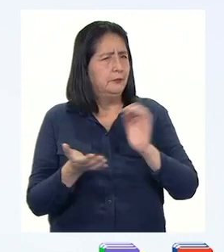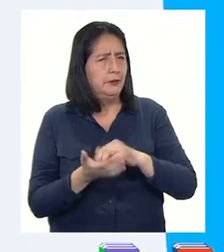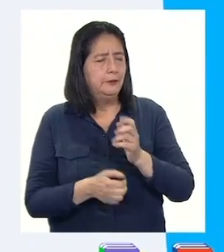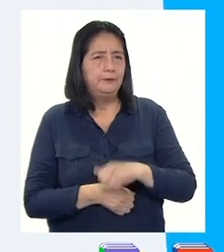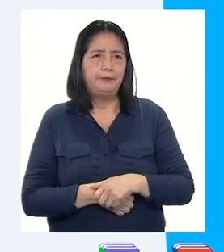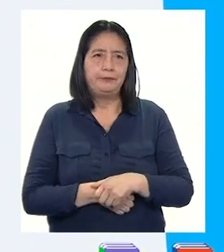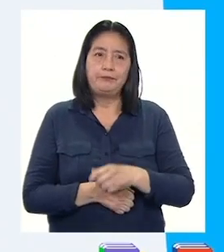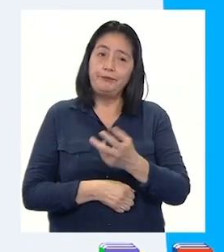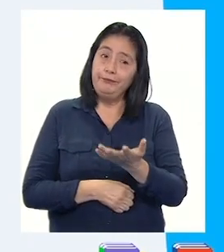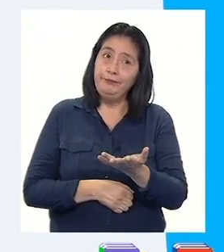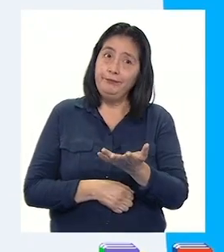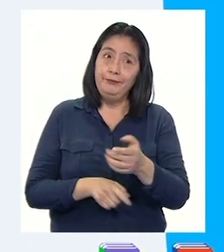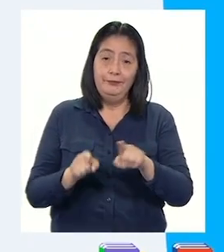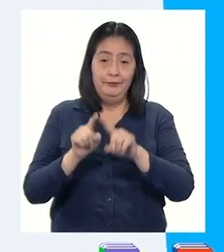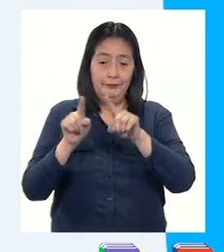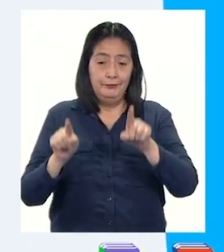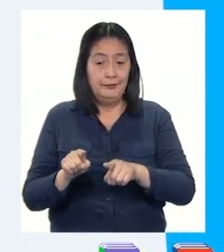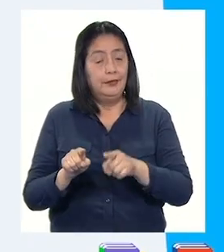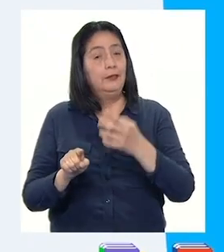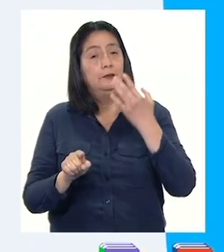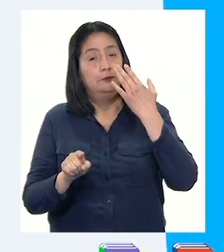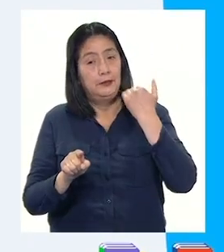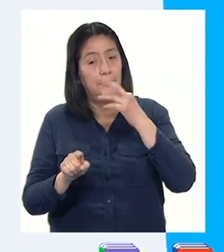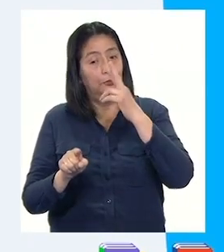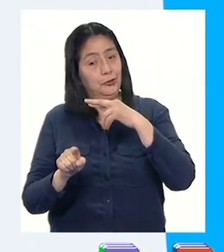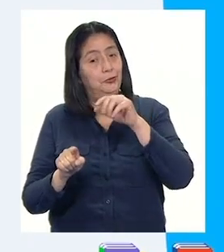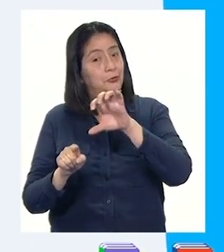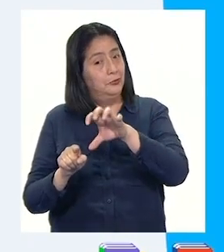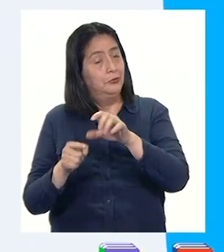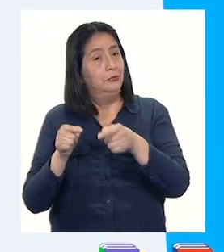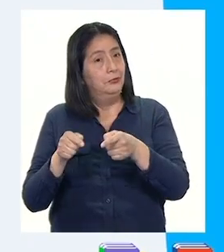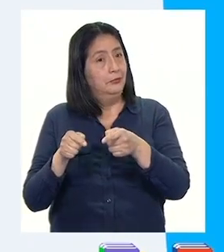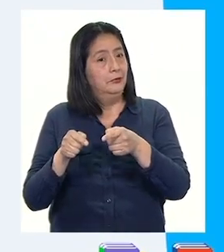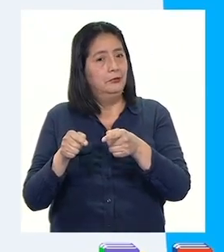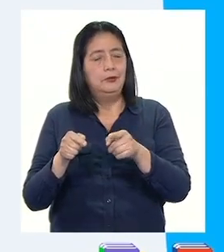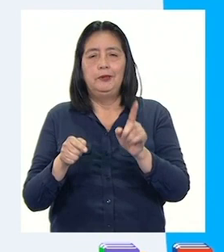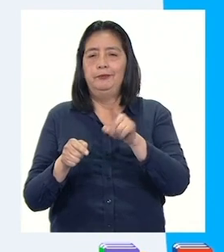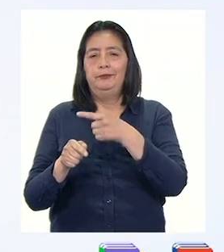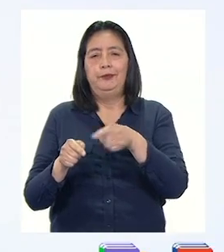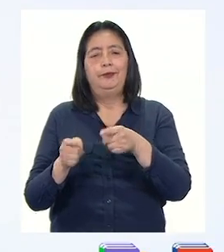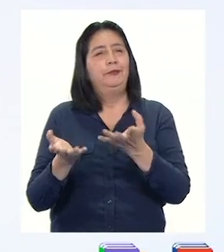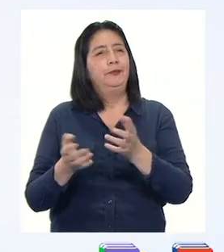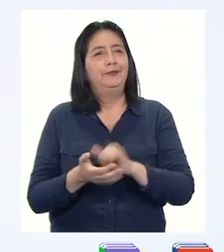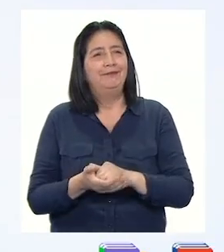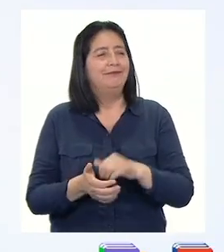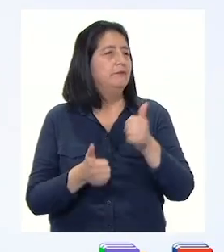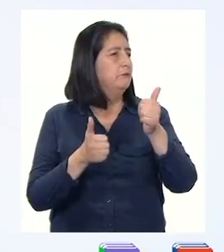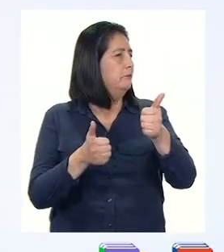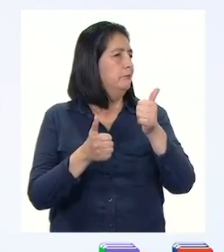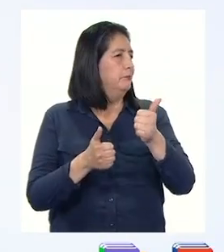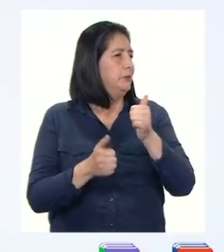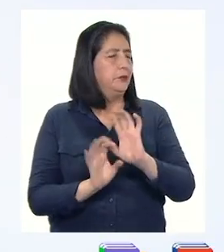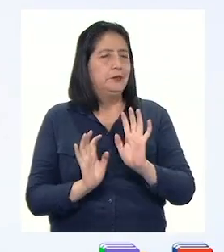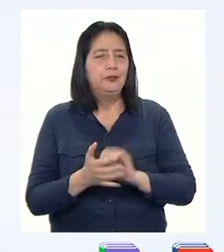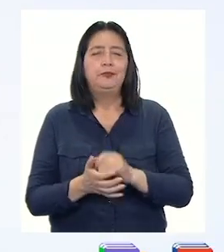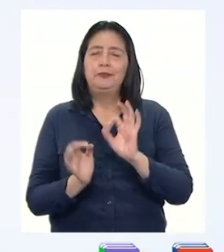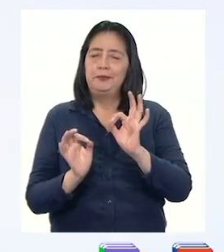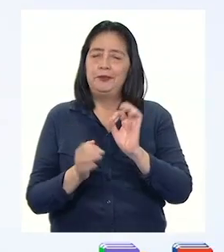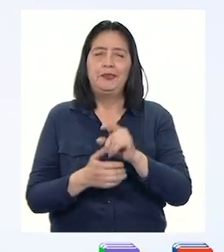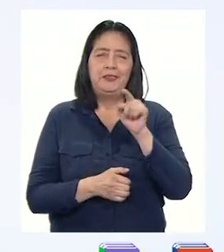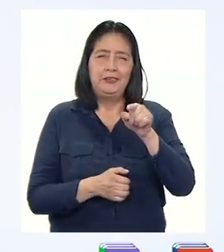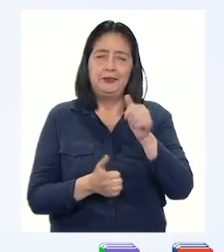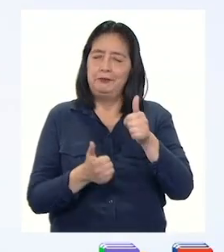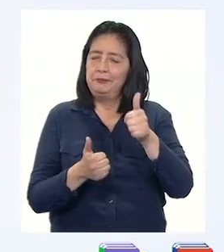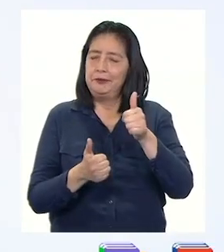más? Como en esta casilla hay una piedrita roja y otra blanca, se anulan. ¡Excelente, Patricia! Hasta